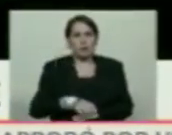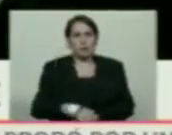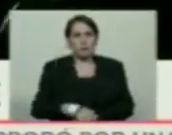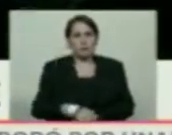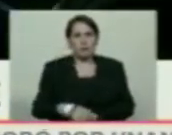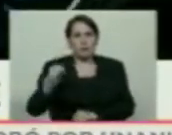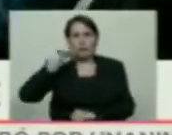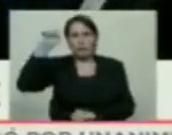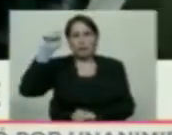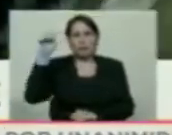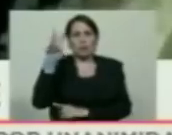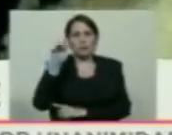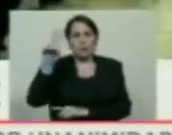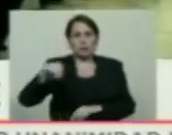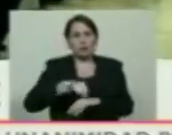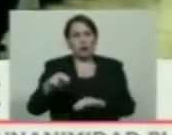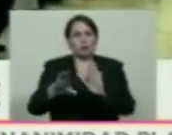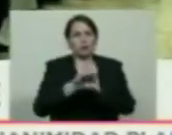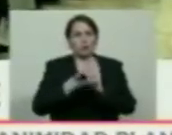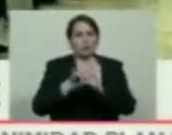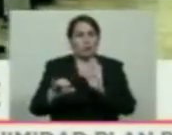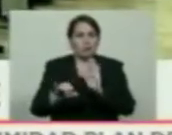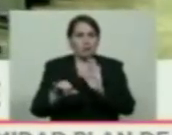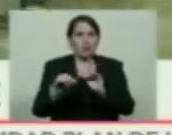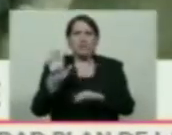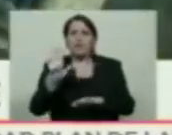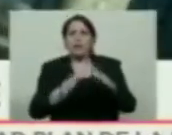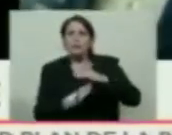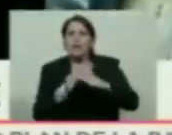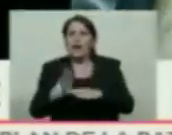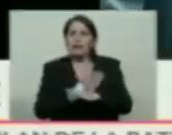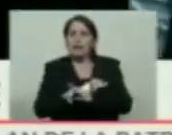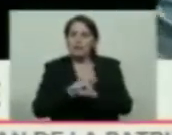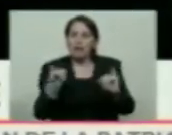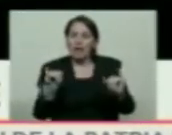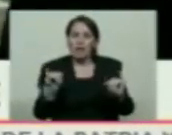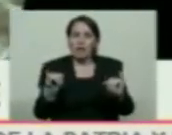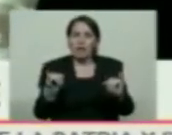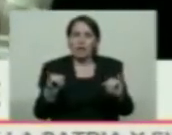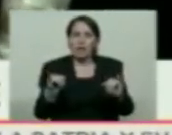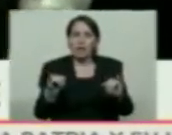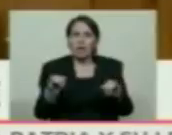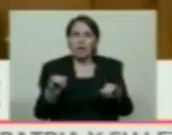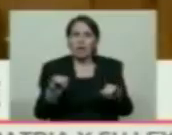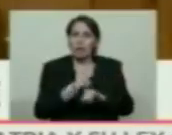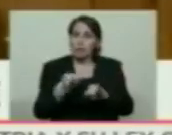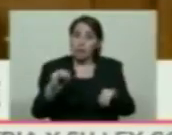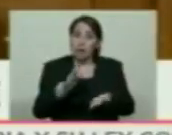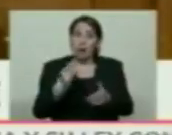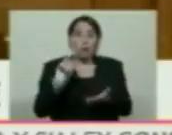viva la Asamblea Nacional Constituyente! ¡Viva! Ya va, un momentico, antes de terminar la sesión. Porque ya aprobamos lo que tenemos que aprobar,